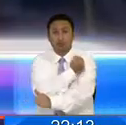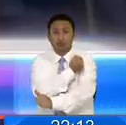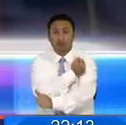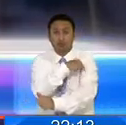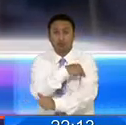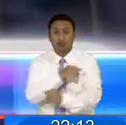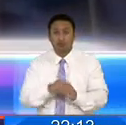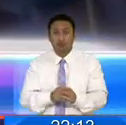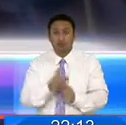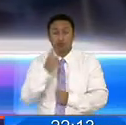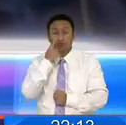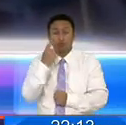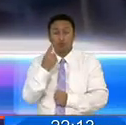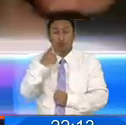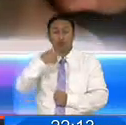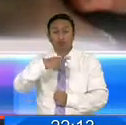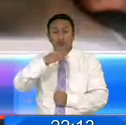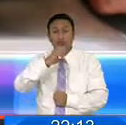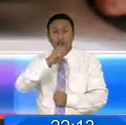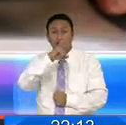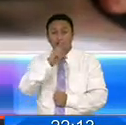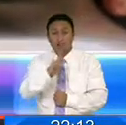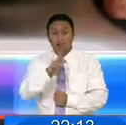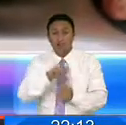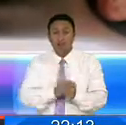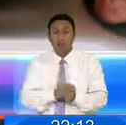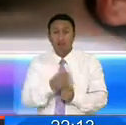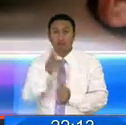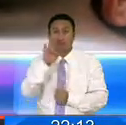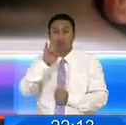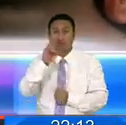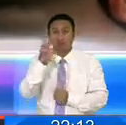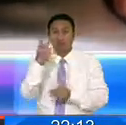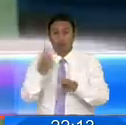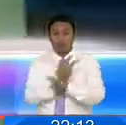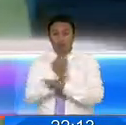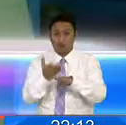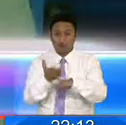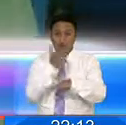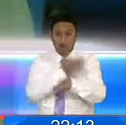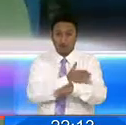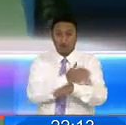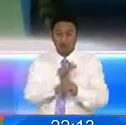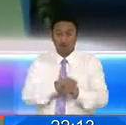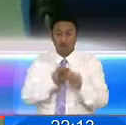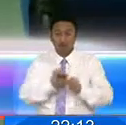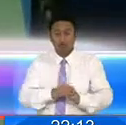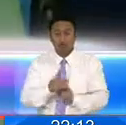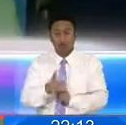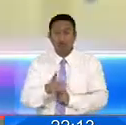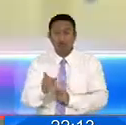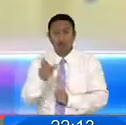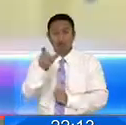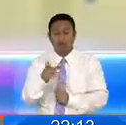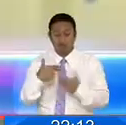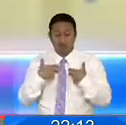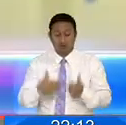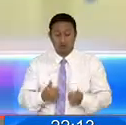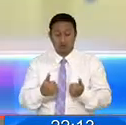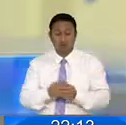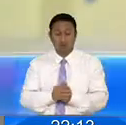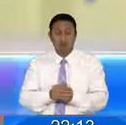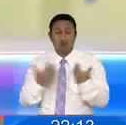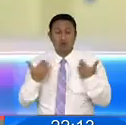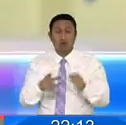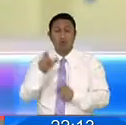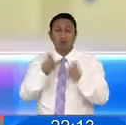resultado de una prueba PCR no antes de 72 horas del momento del embarque, y presentar la declaración de salud del viajero. Todos los pasajeros que